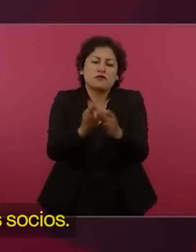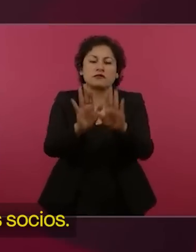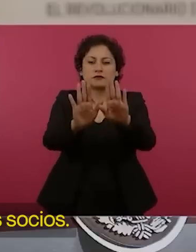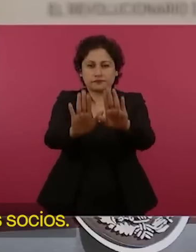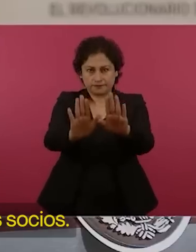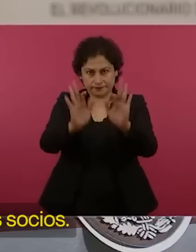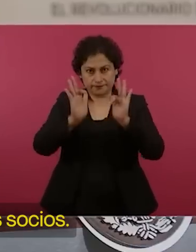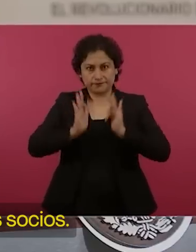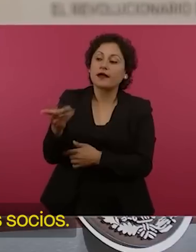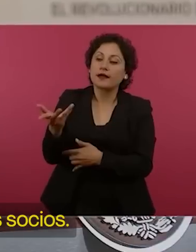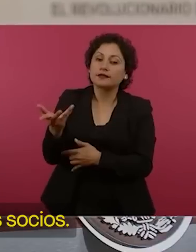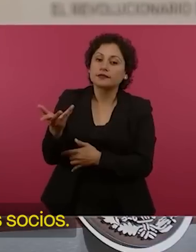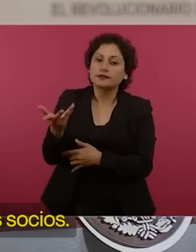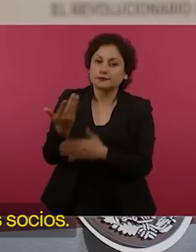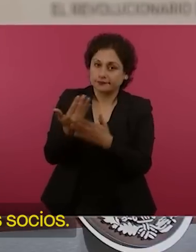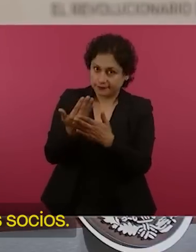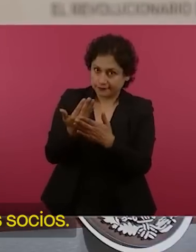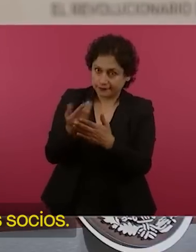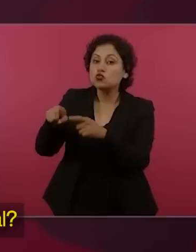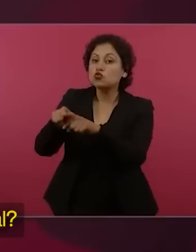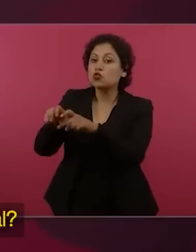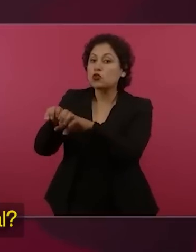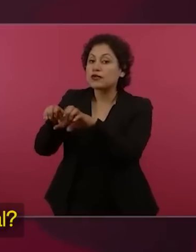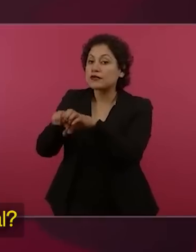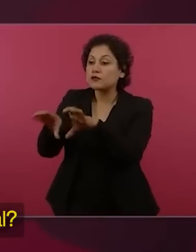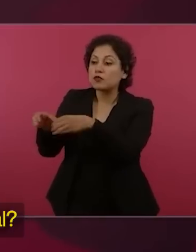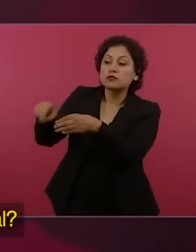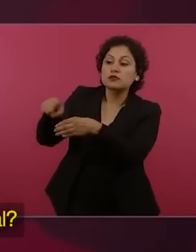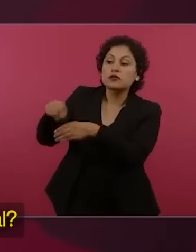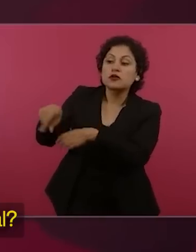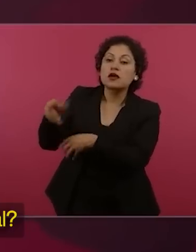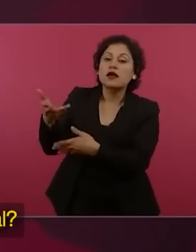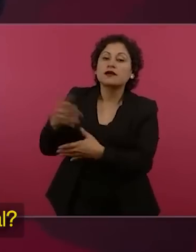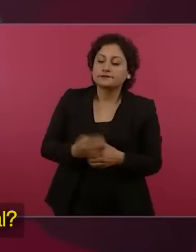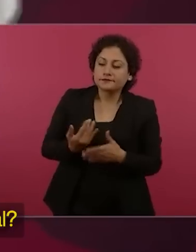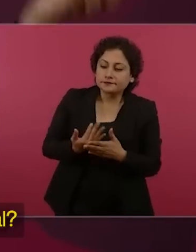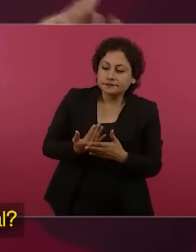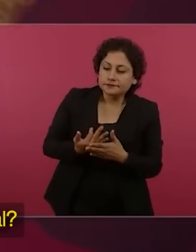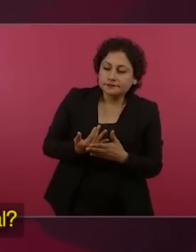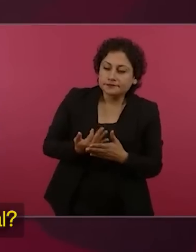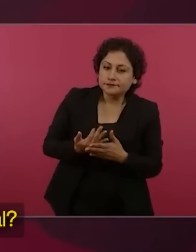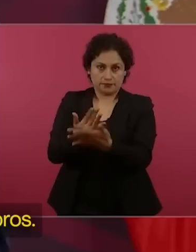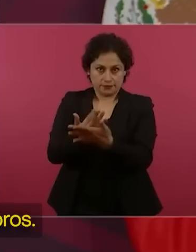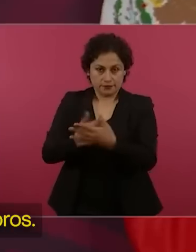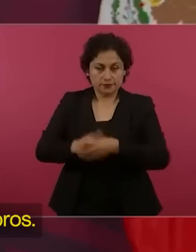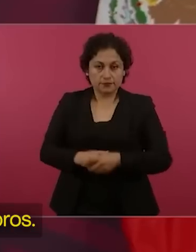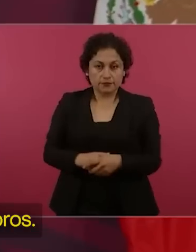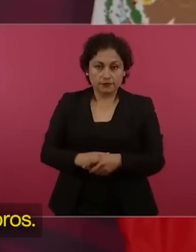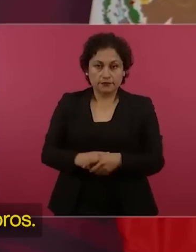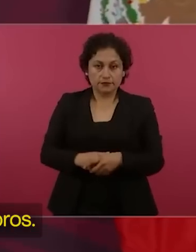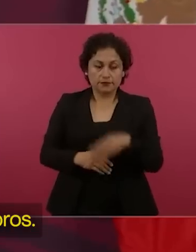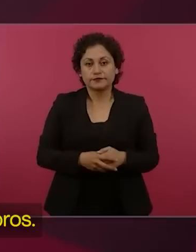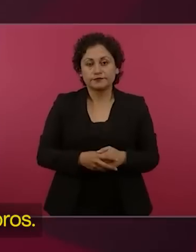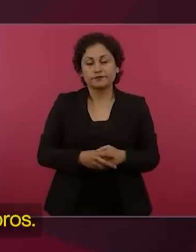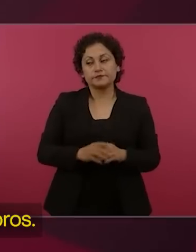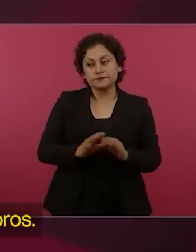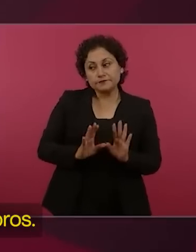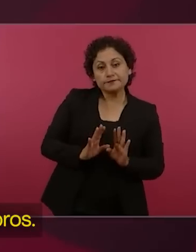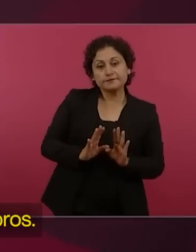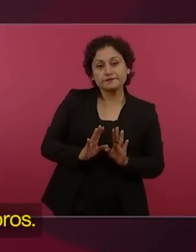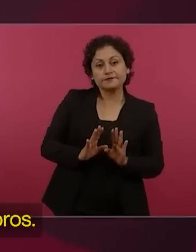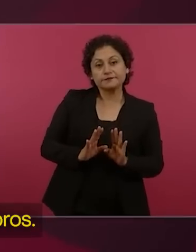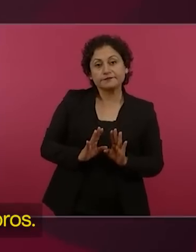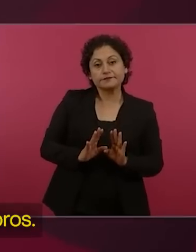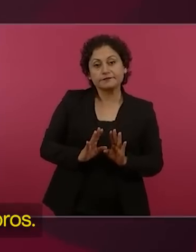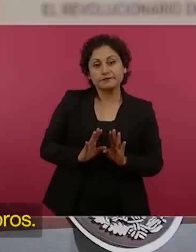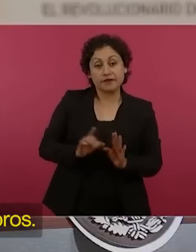hace Claudio X González y sus socios, a ver hasta dónde llegan, qué dice el Poder Judicial, nomás que no vayan a alterar